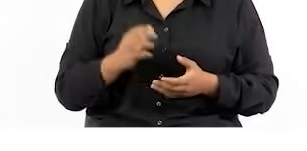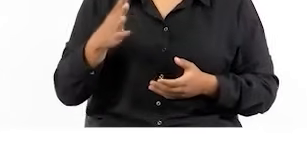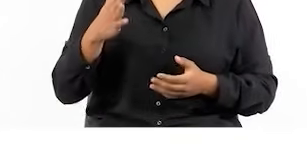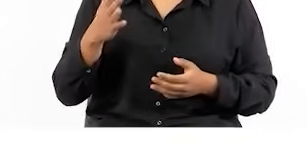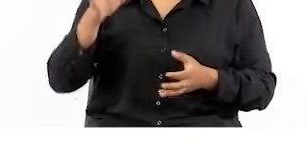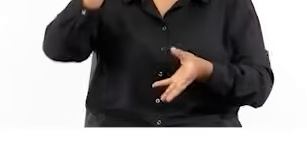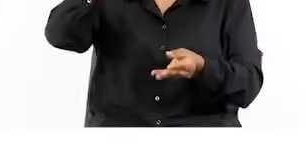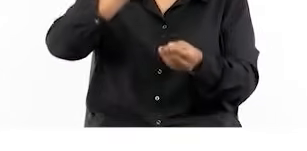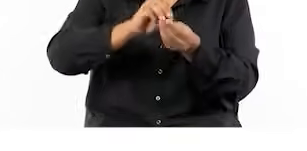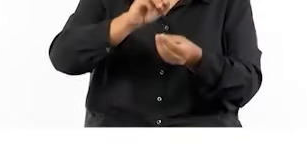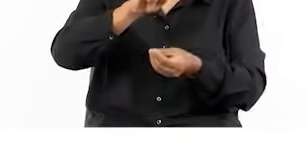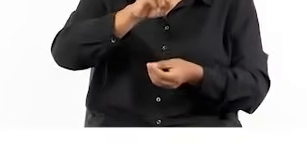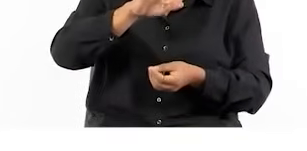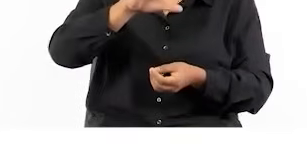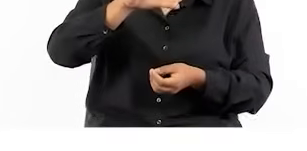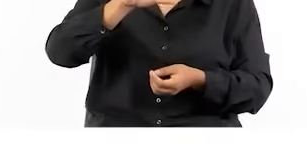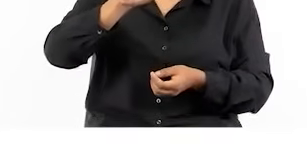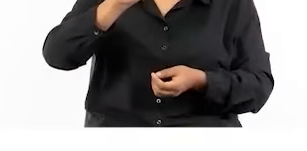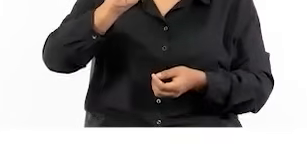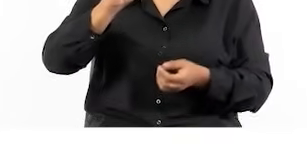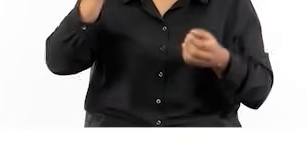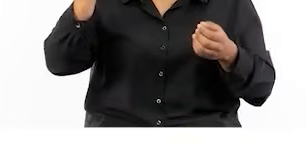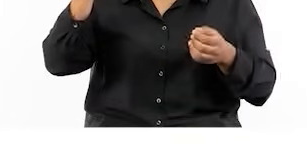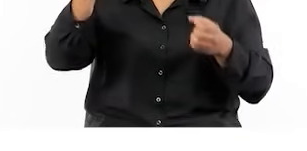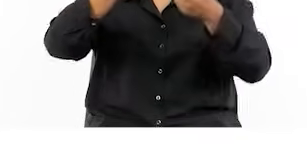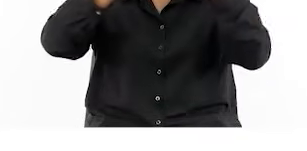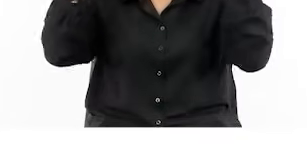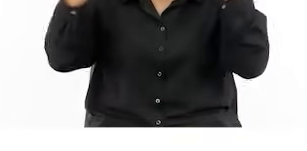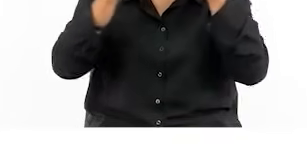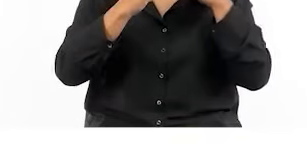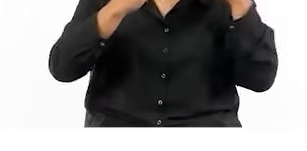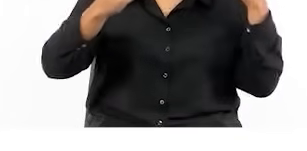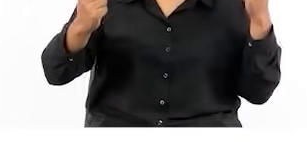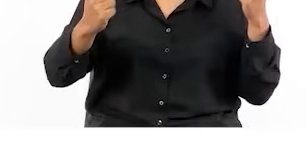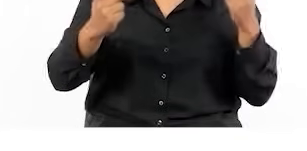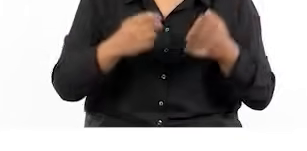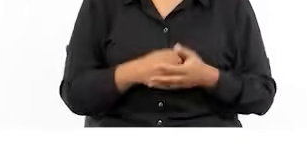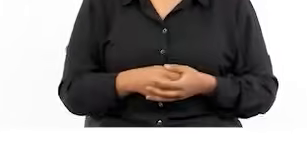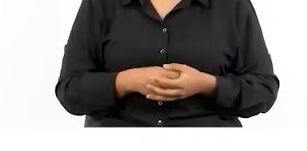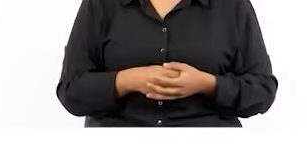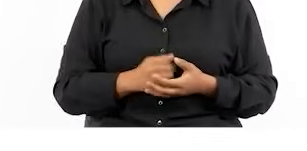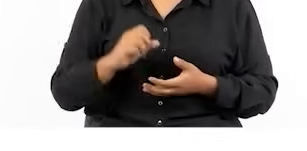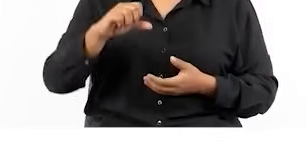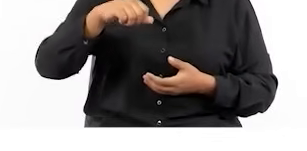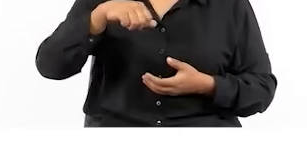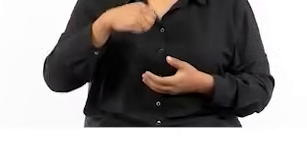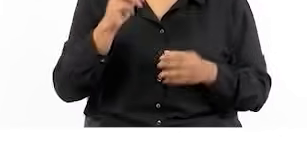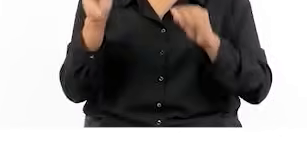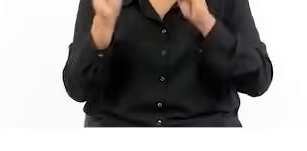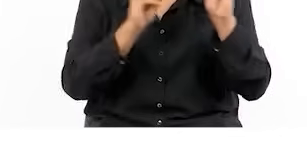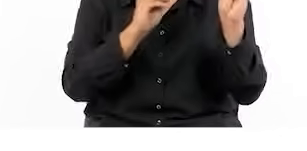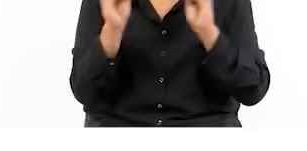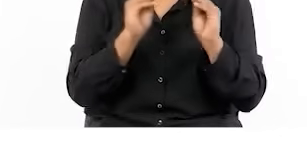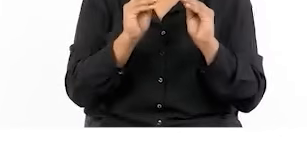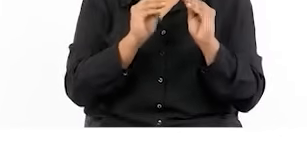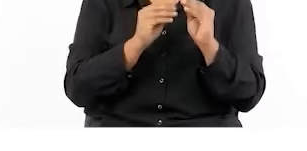lejano. En promedio, son 150 millones de kilómetros la distancia que hay de la Tierra al